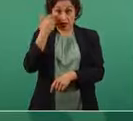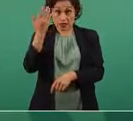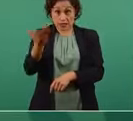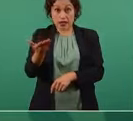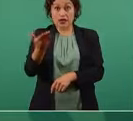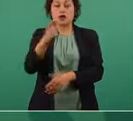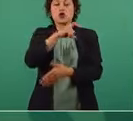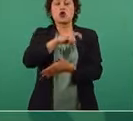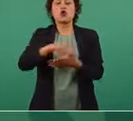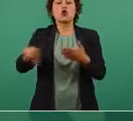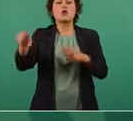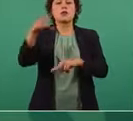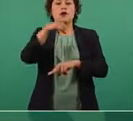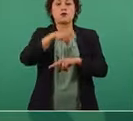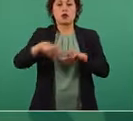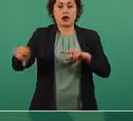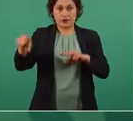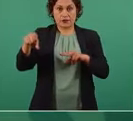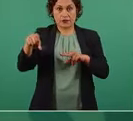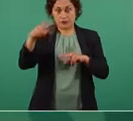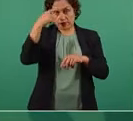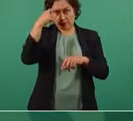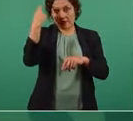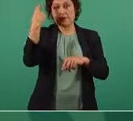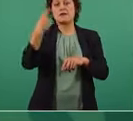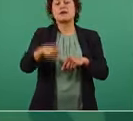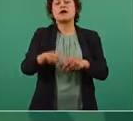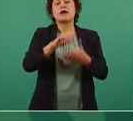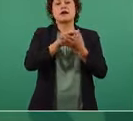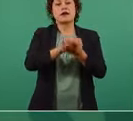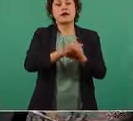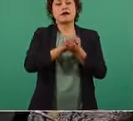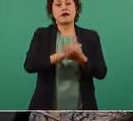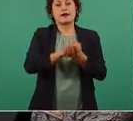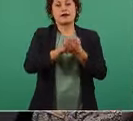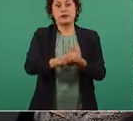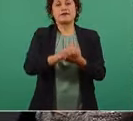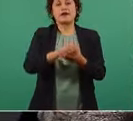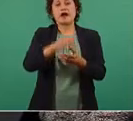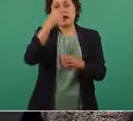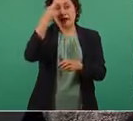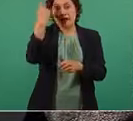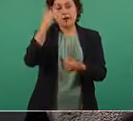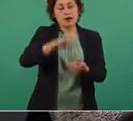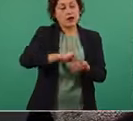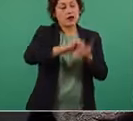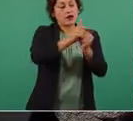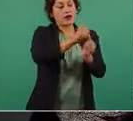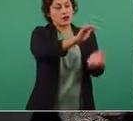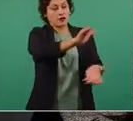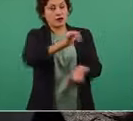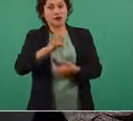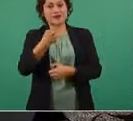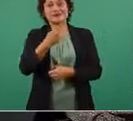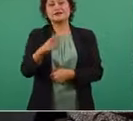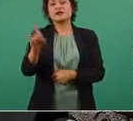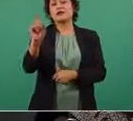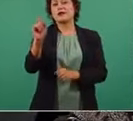compra su boleto. Lo que queremos es sacar los 120 millones de dólares,